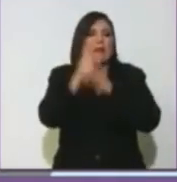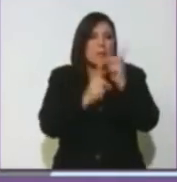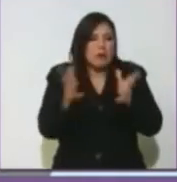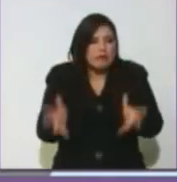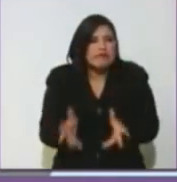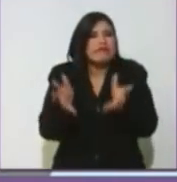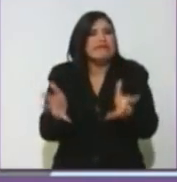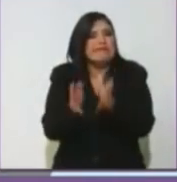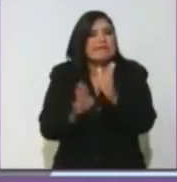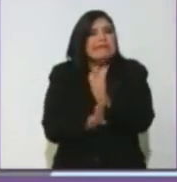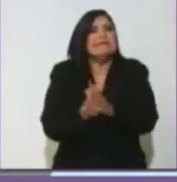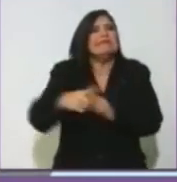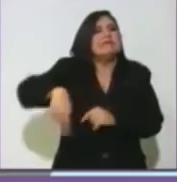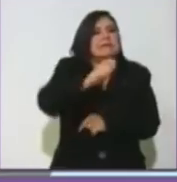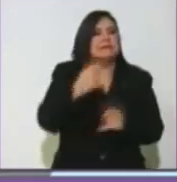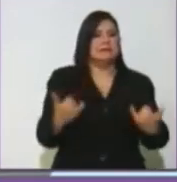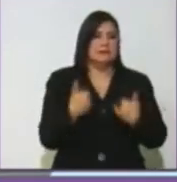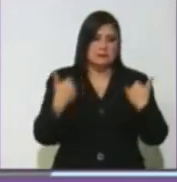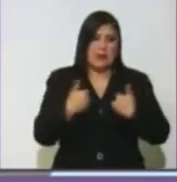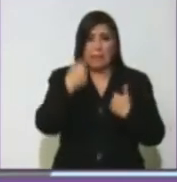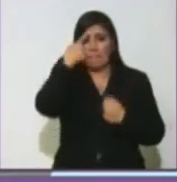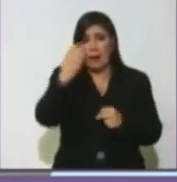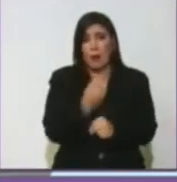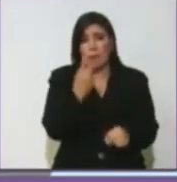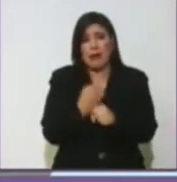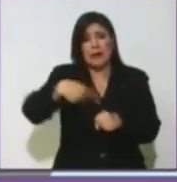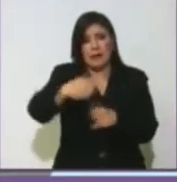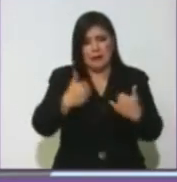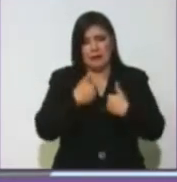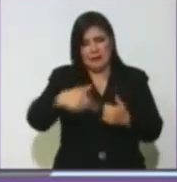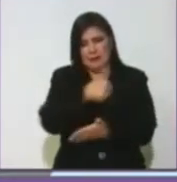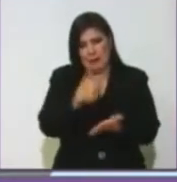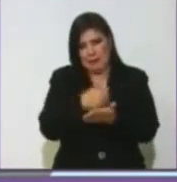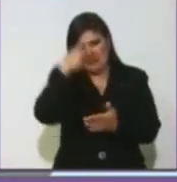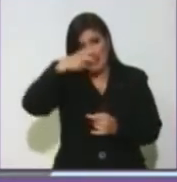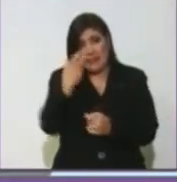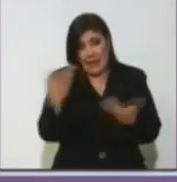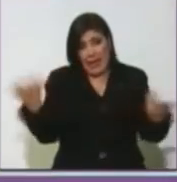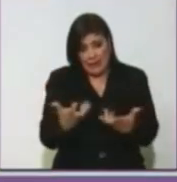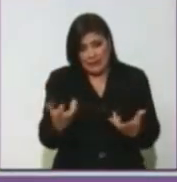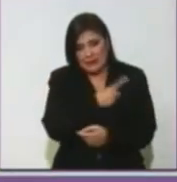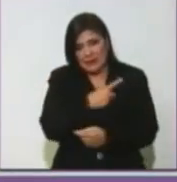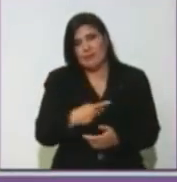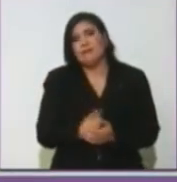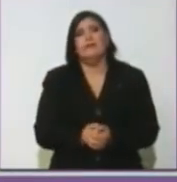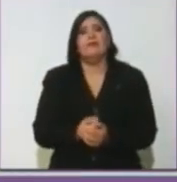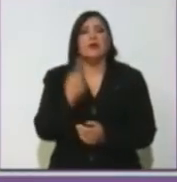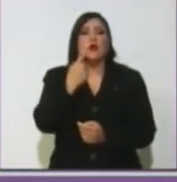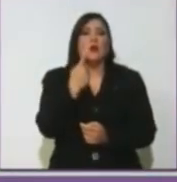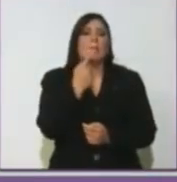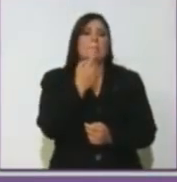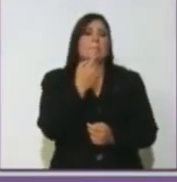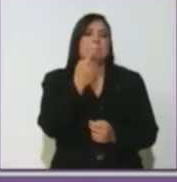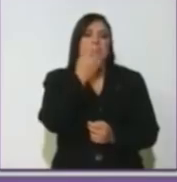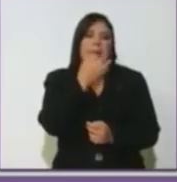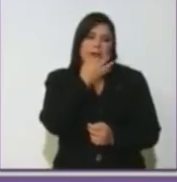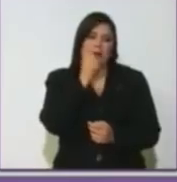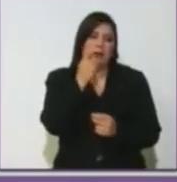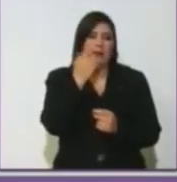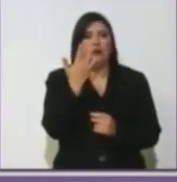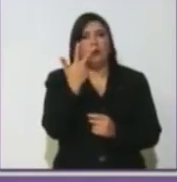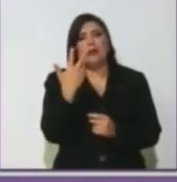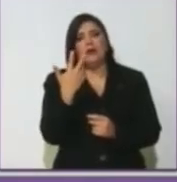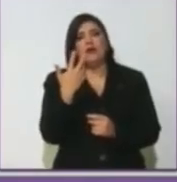lo que vamos a hacer darle posibilidades a los jóvenes de la ciudad de mexico un minuto con 58 segundos tica de